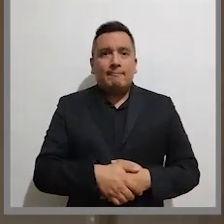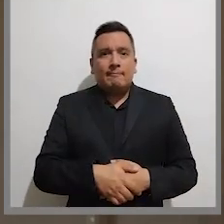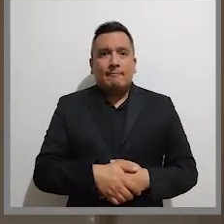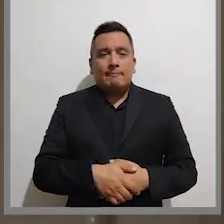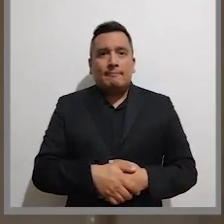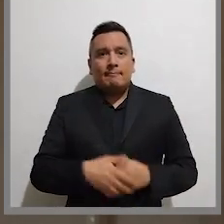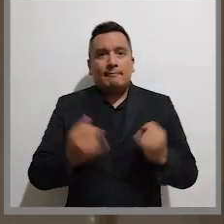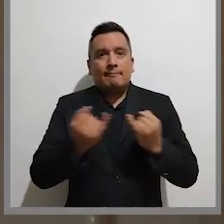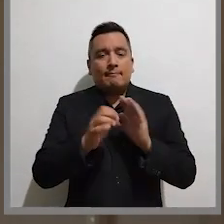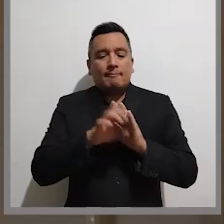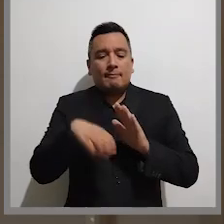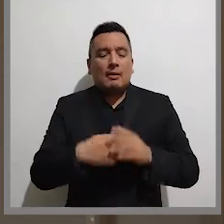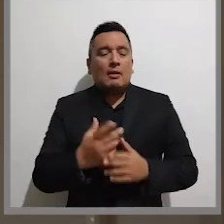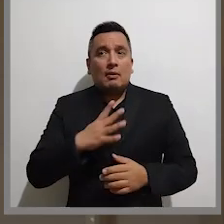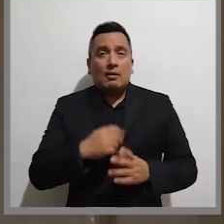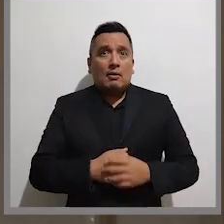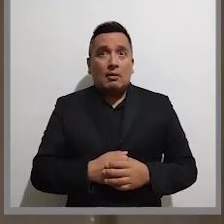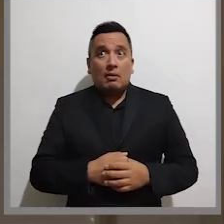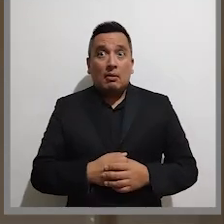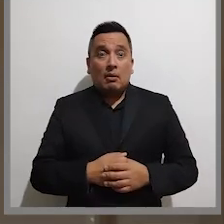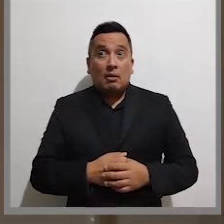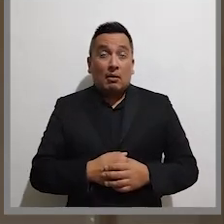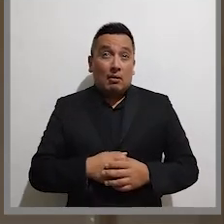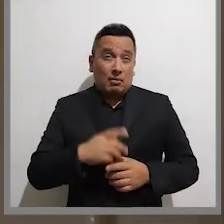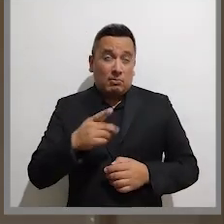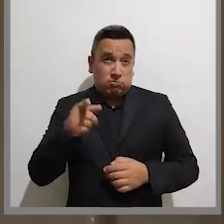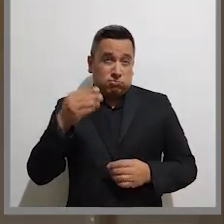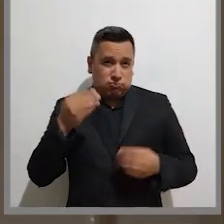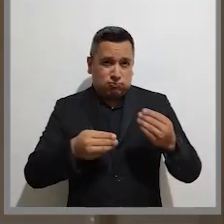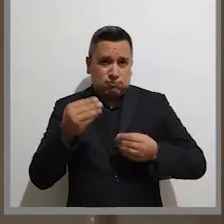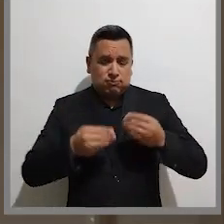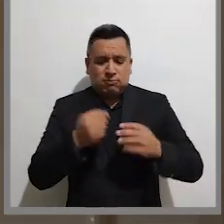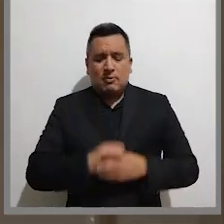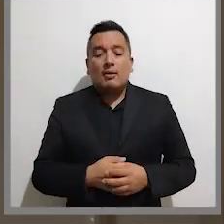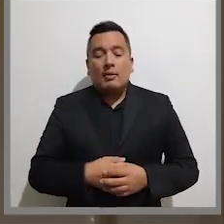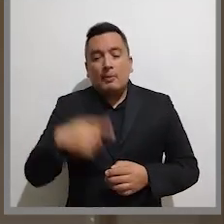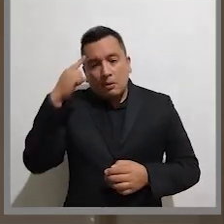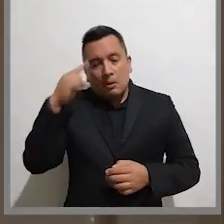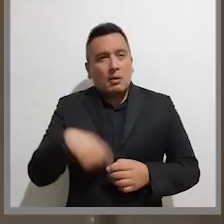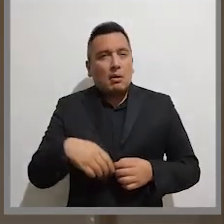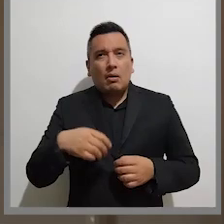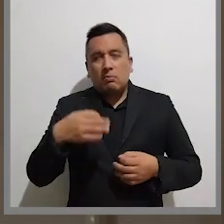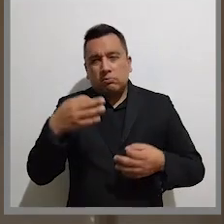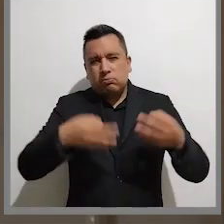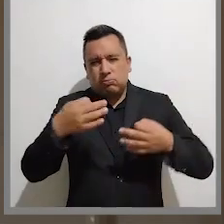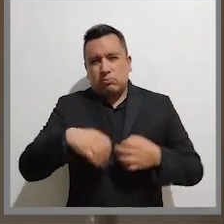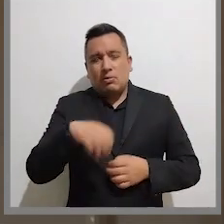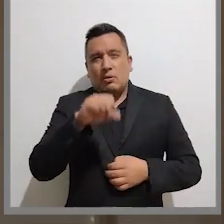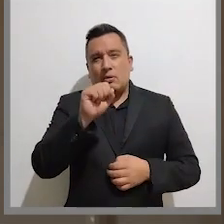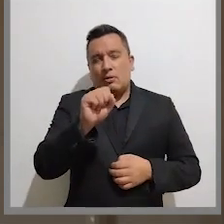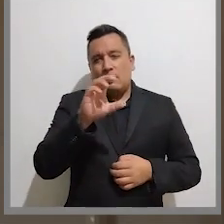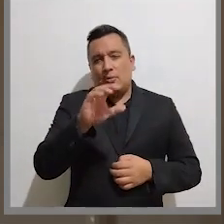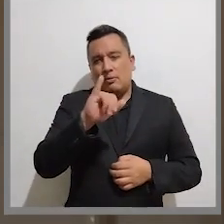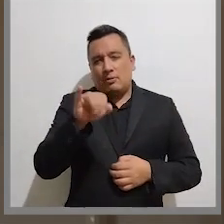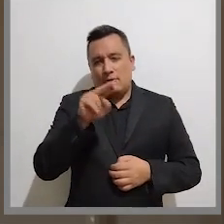la par también tenemos, por ejemplo, una ministra que es la presidenta de la Suprema Corte de Justicia de la Nación. Tenemos ya